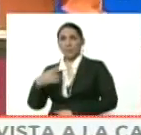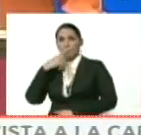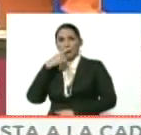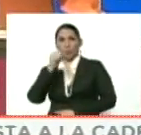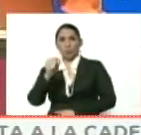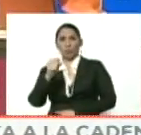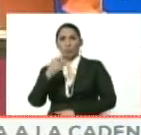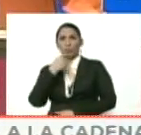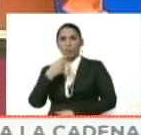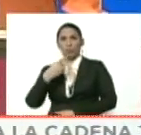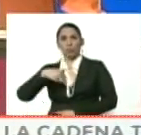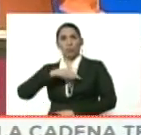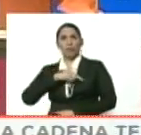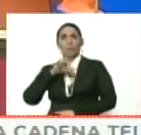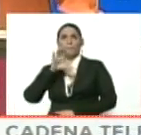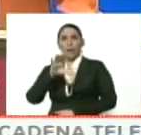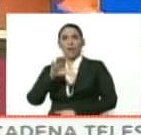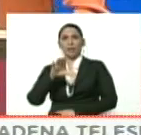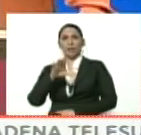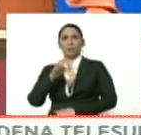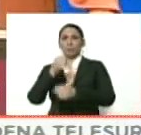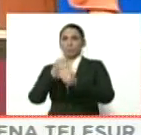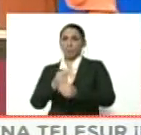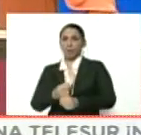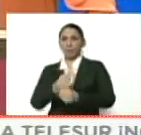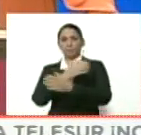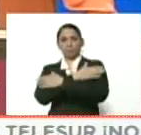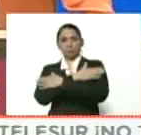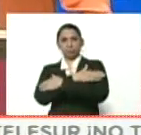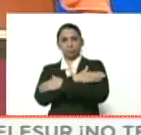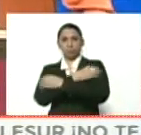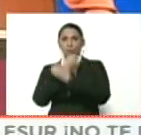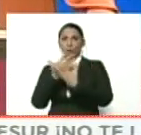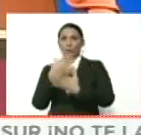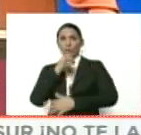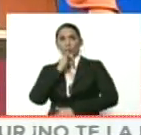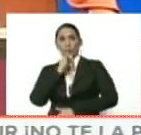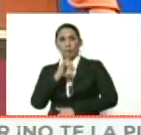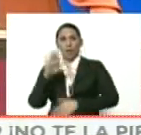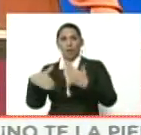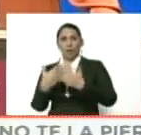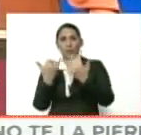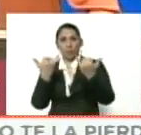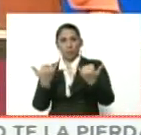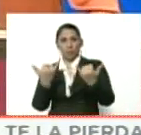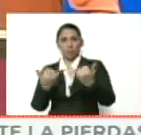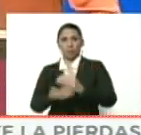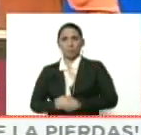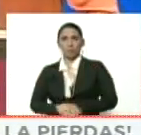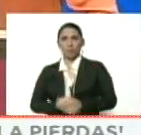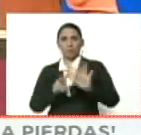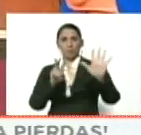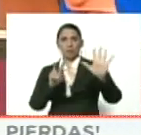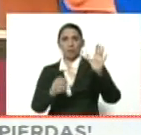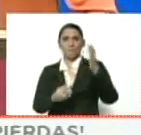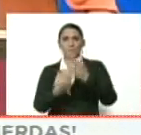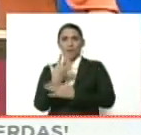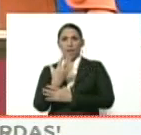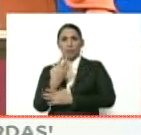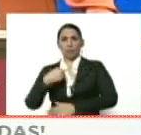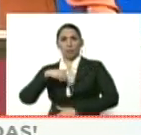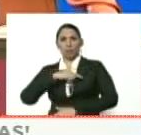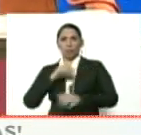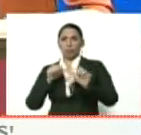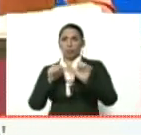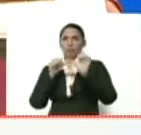nuestra patria los espera de brazos abiertos. Bueno, esta es la información por el día de hoy, 7 de mayo. Nosotros